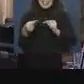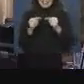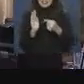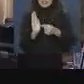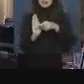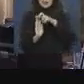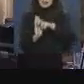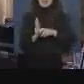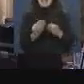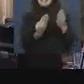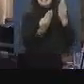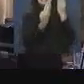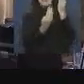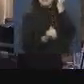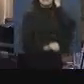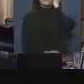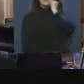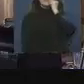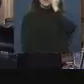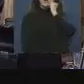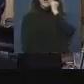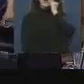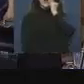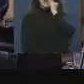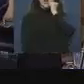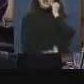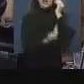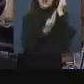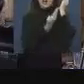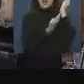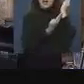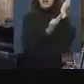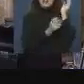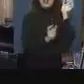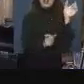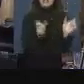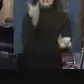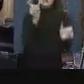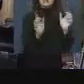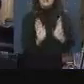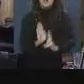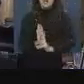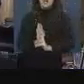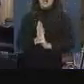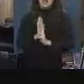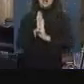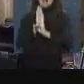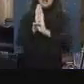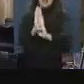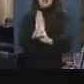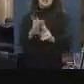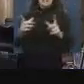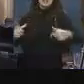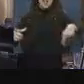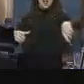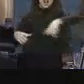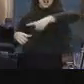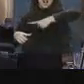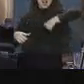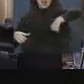proyecto saludar con mucho aprecio y cariño No es cierto a quienes son representantes en la región de los